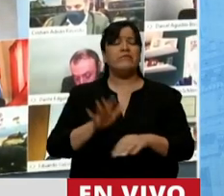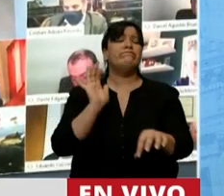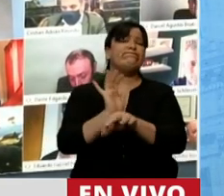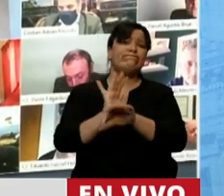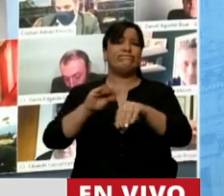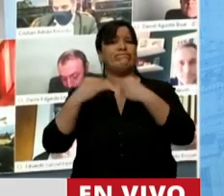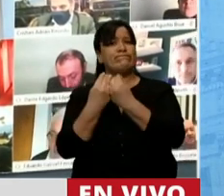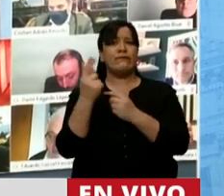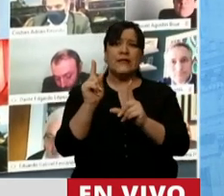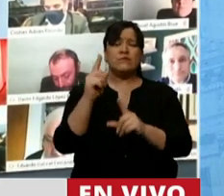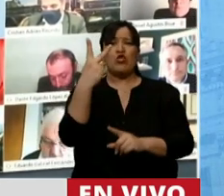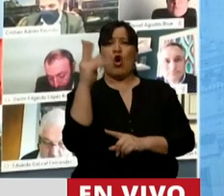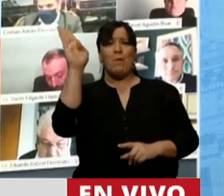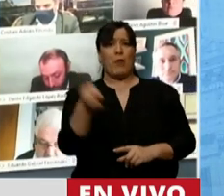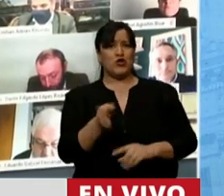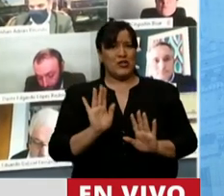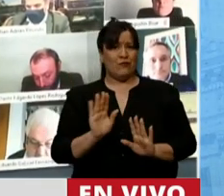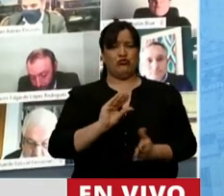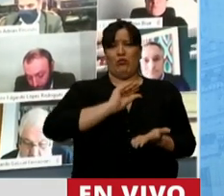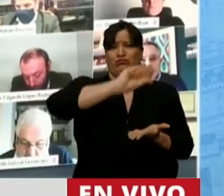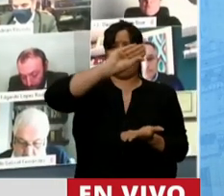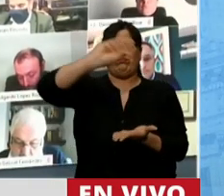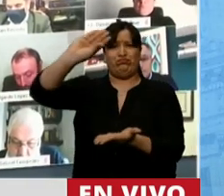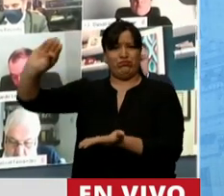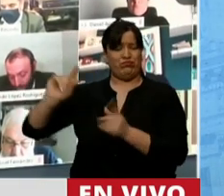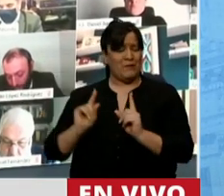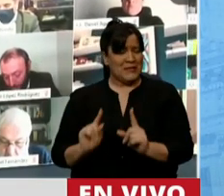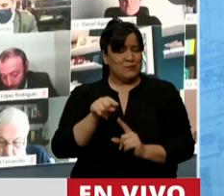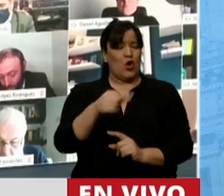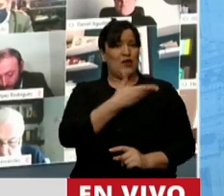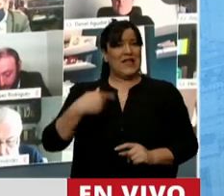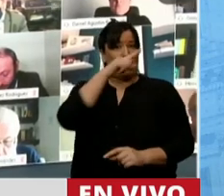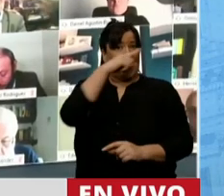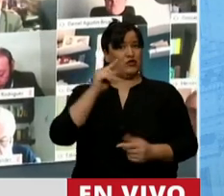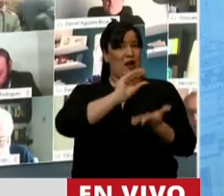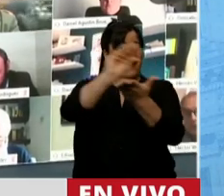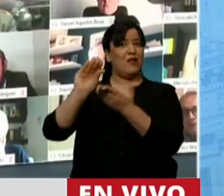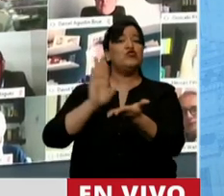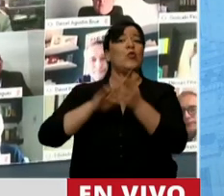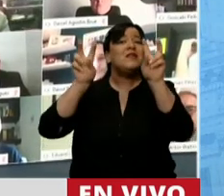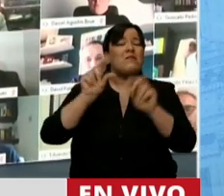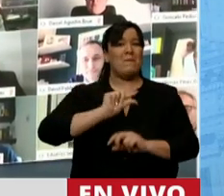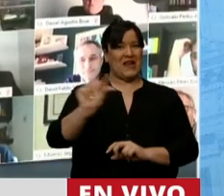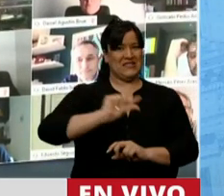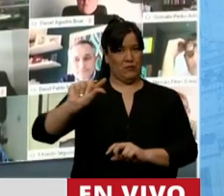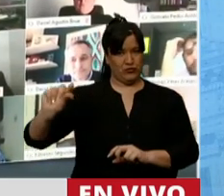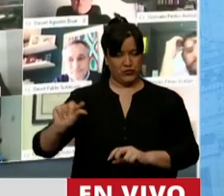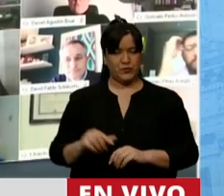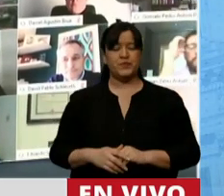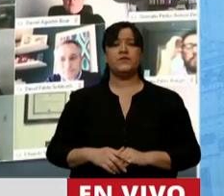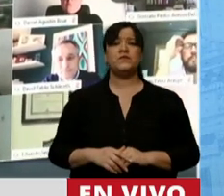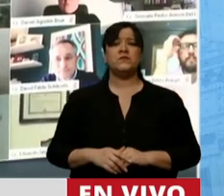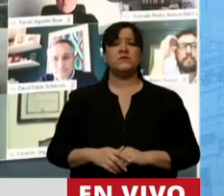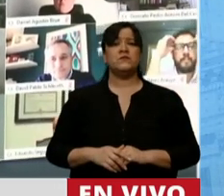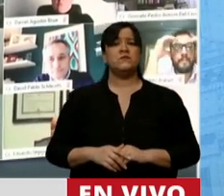al 2 por ciento de lo que ha repartido el estado nacional en préstamos y